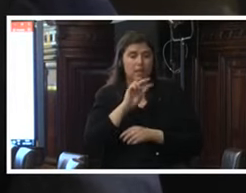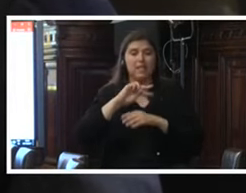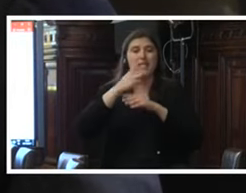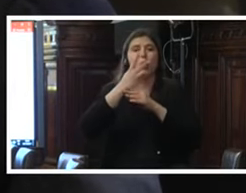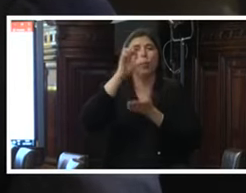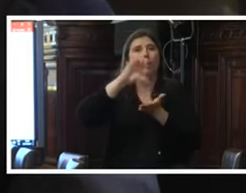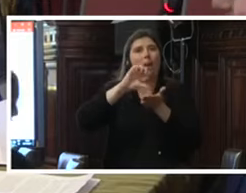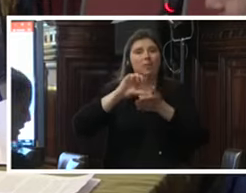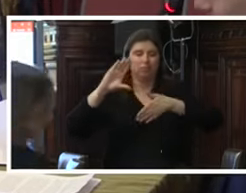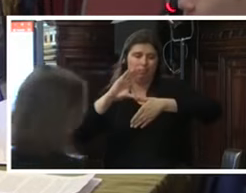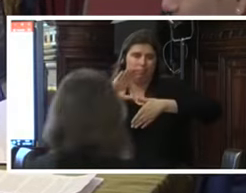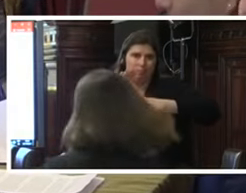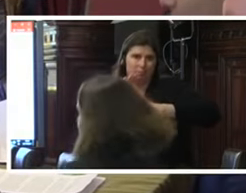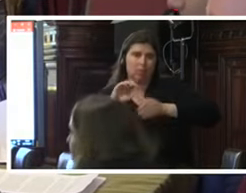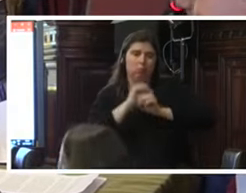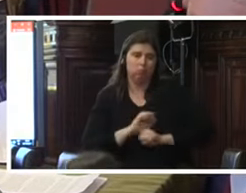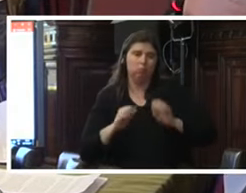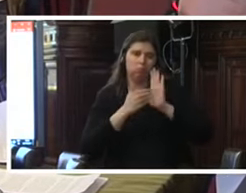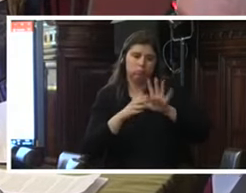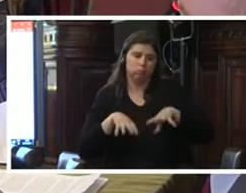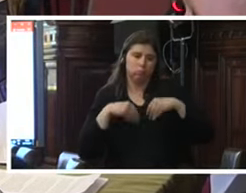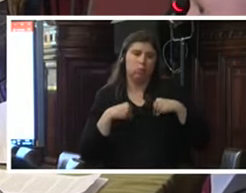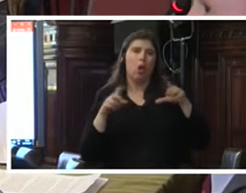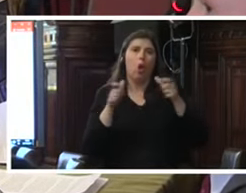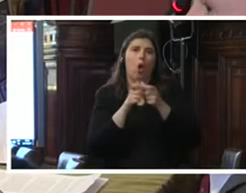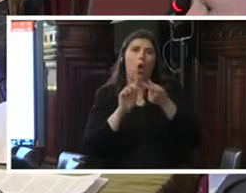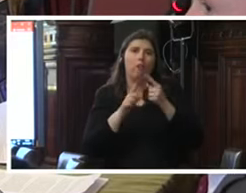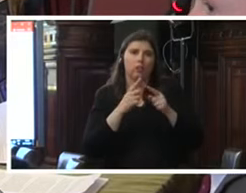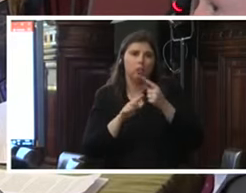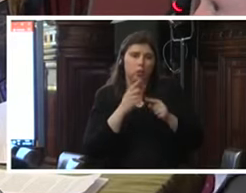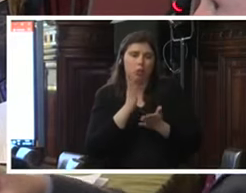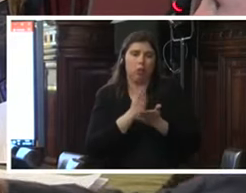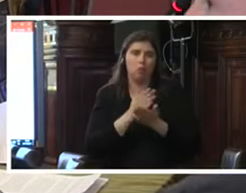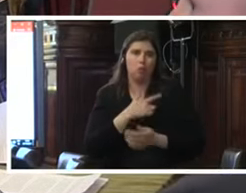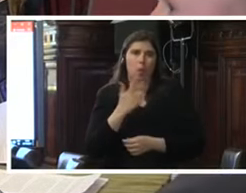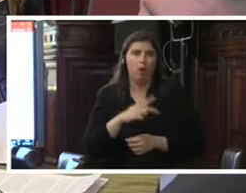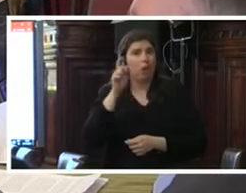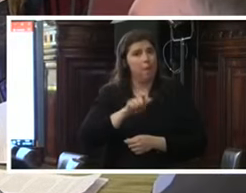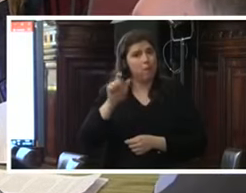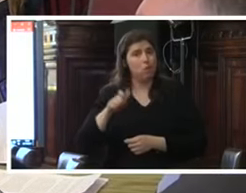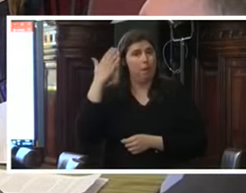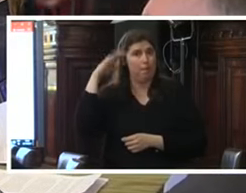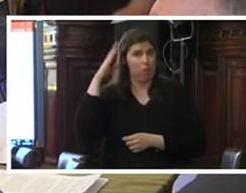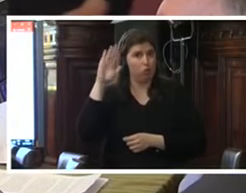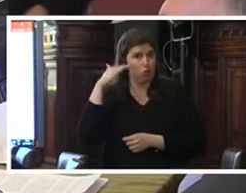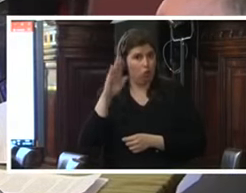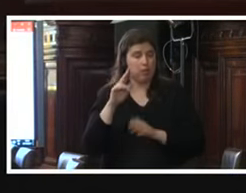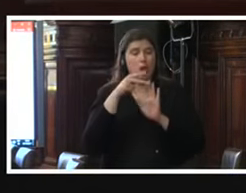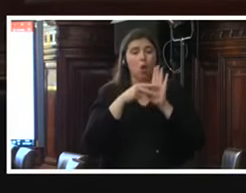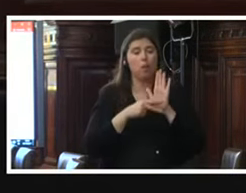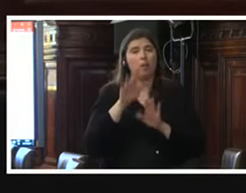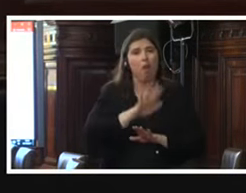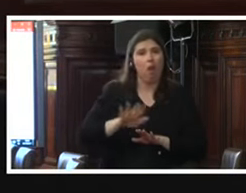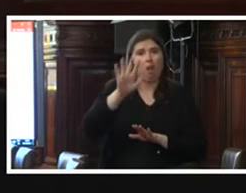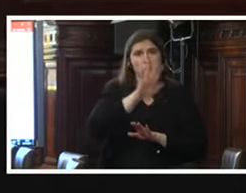en la región en ratificar la convención sobre la protección de derechos humanos de personas mayores y la normativa nacional que se ha emitido